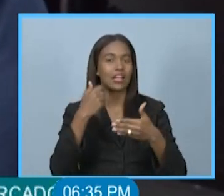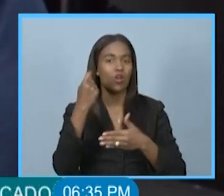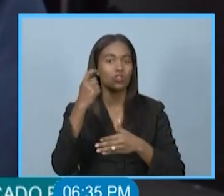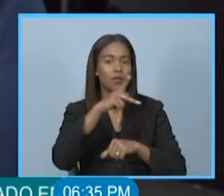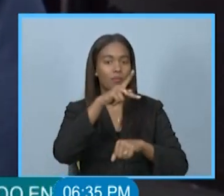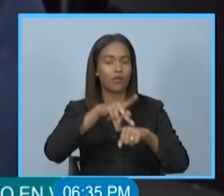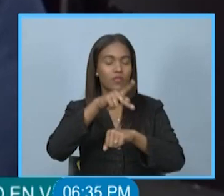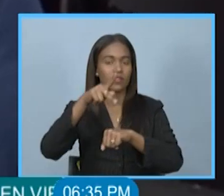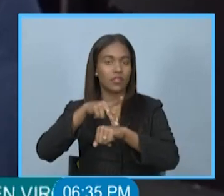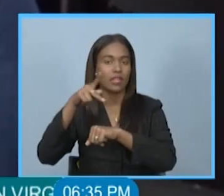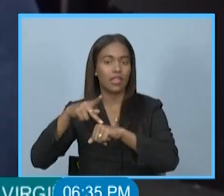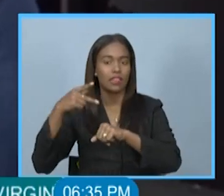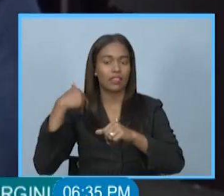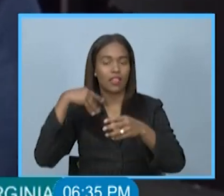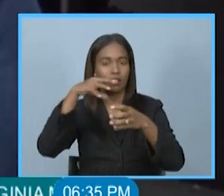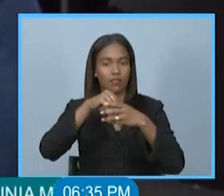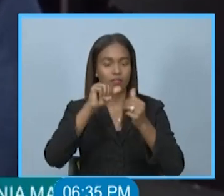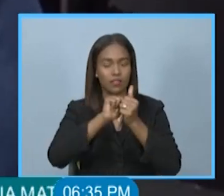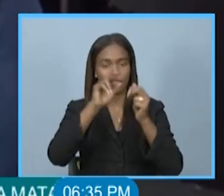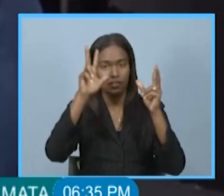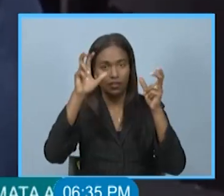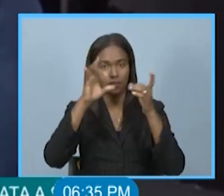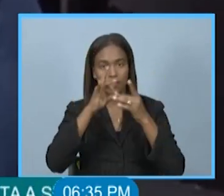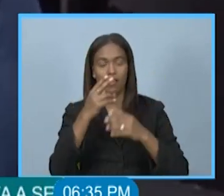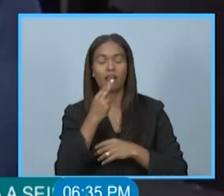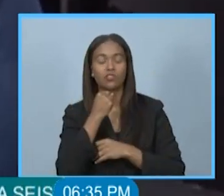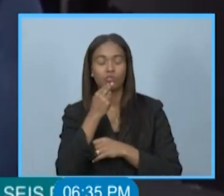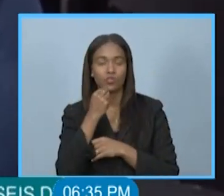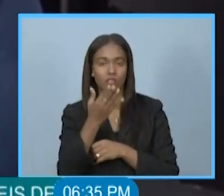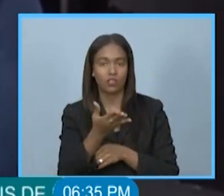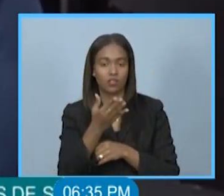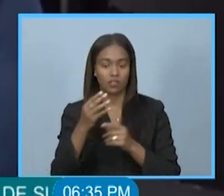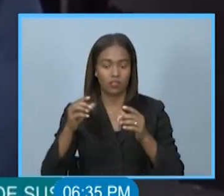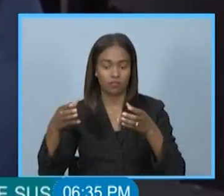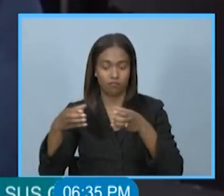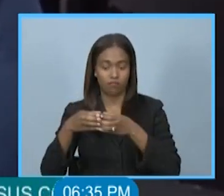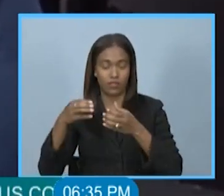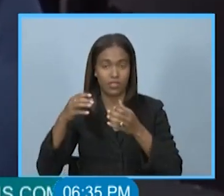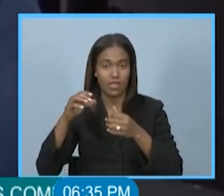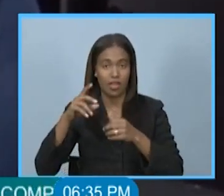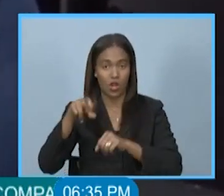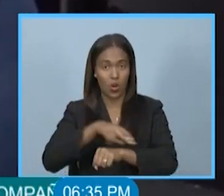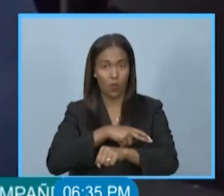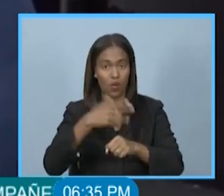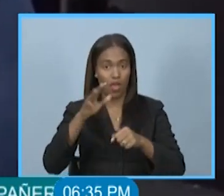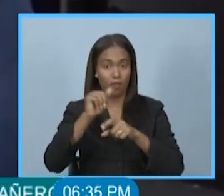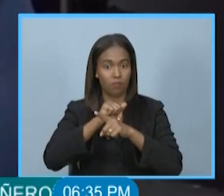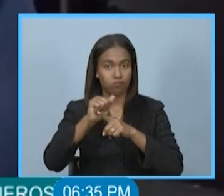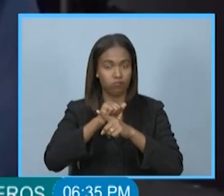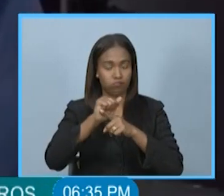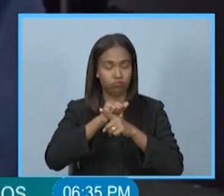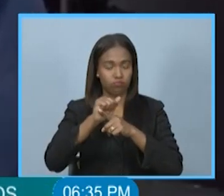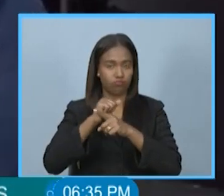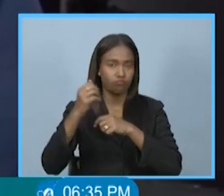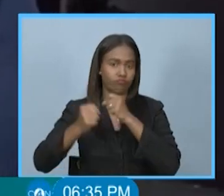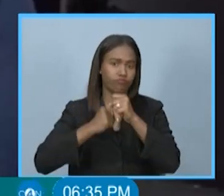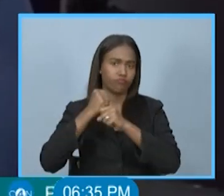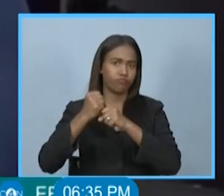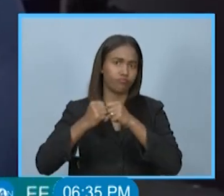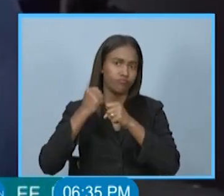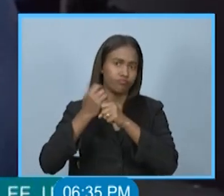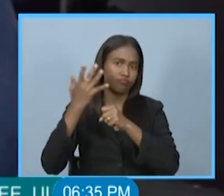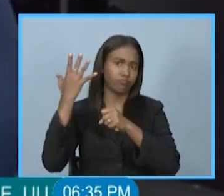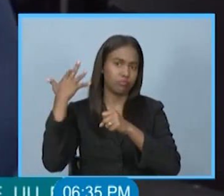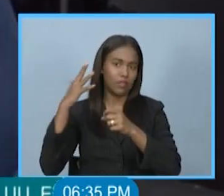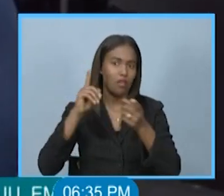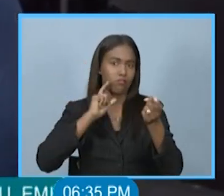provincias que están involucradas en el tema del azúcar Central Romana ha mejorado las prácticas laborales desde hace años